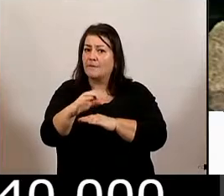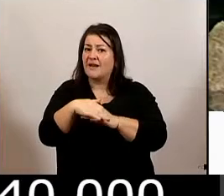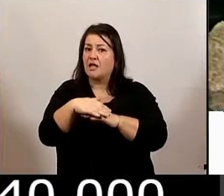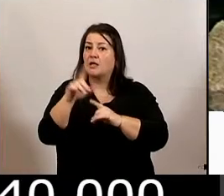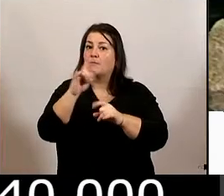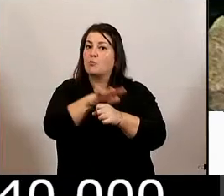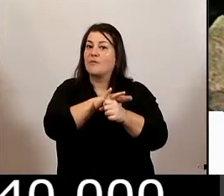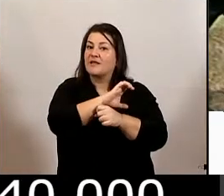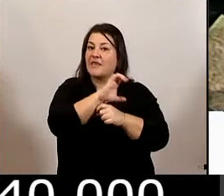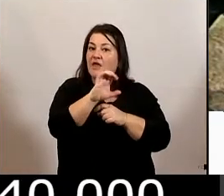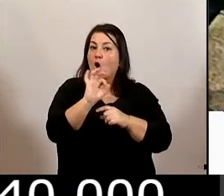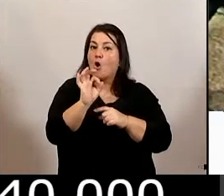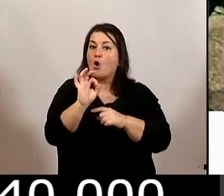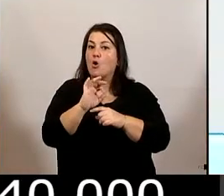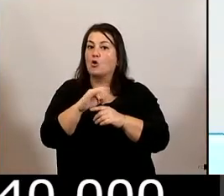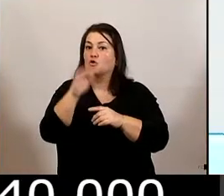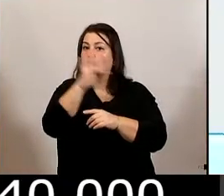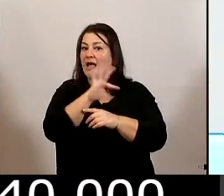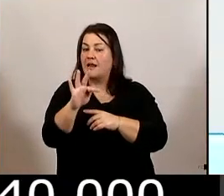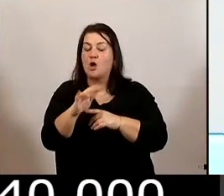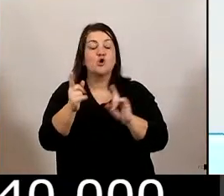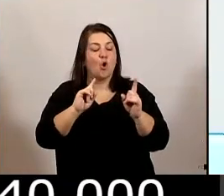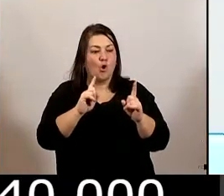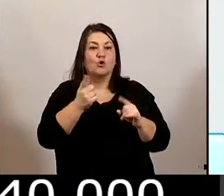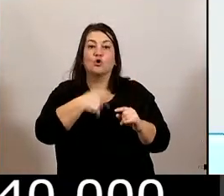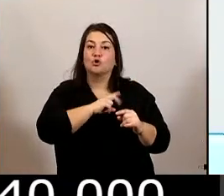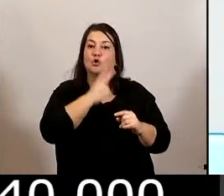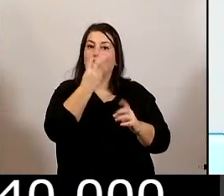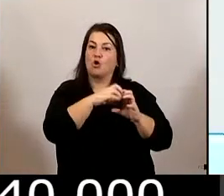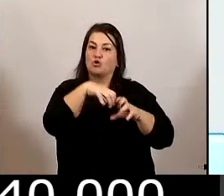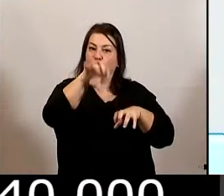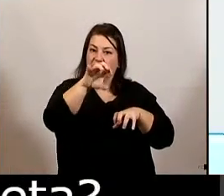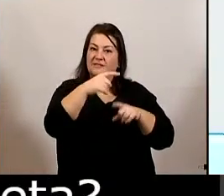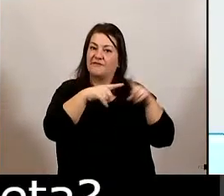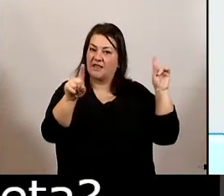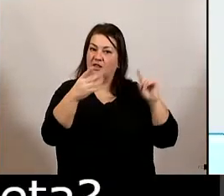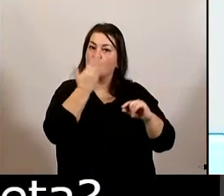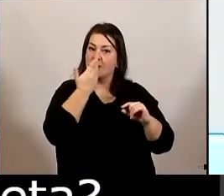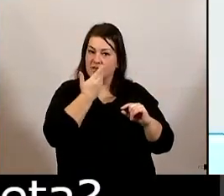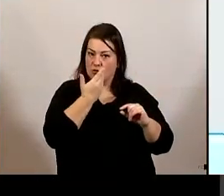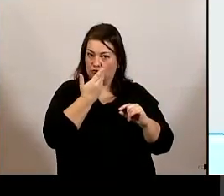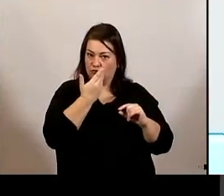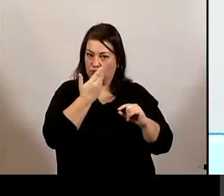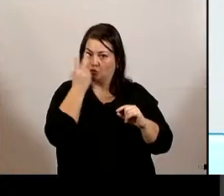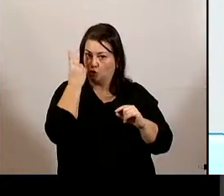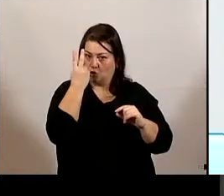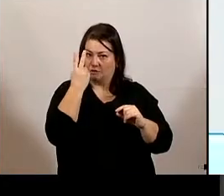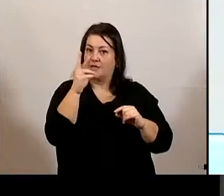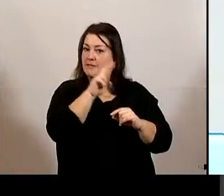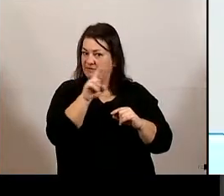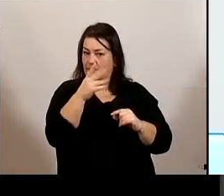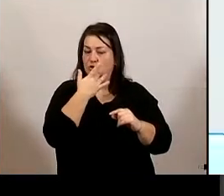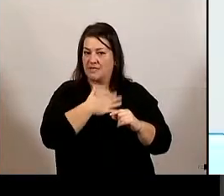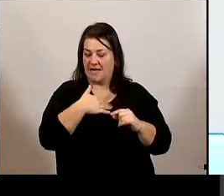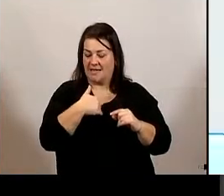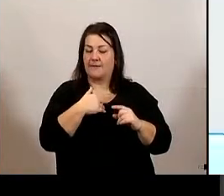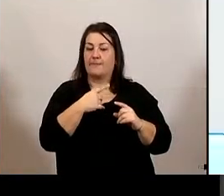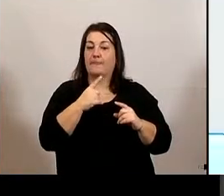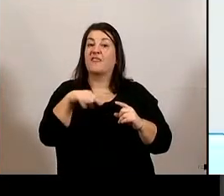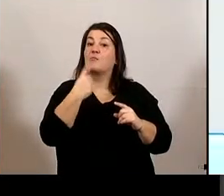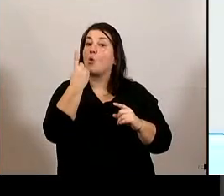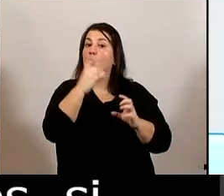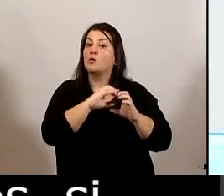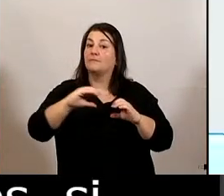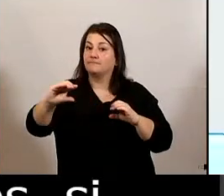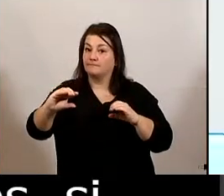Cáceres, ¿o es la partida completa? No, hemos dado 2 partidas diferentes para 2 colegios, si quiere ahora lo repasamos, y luego le he dicho una